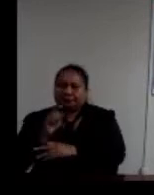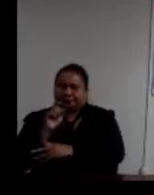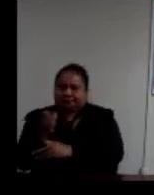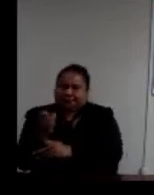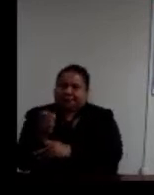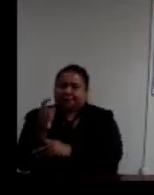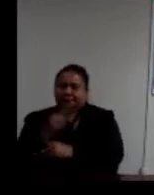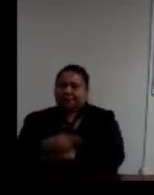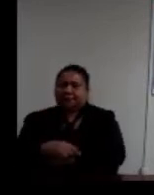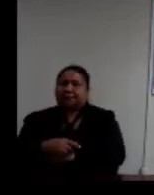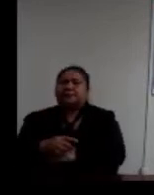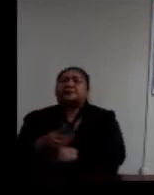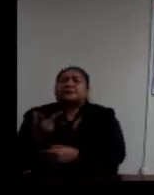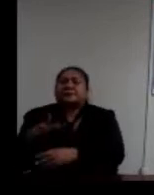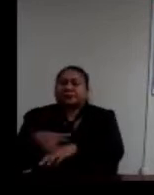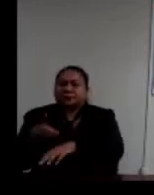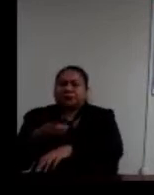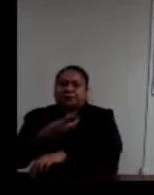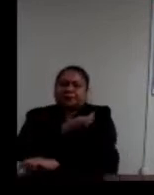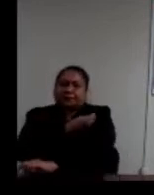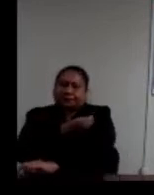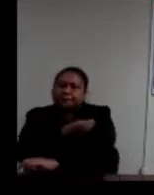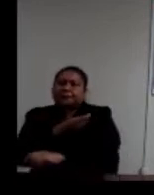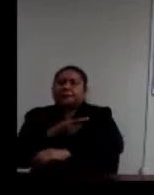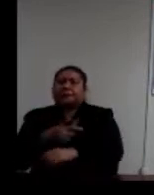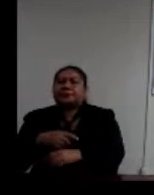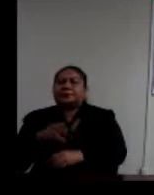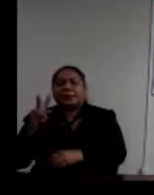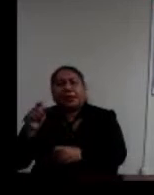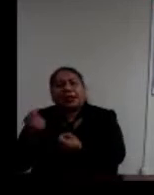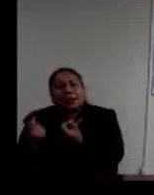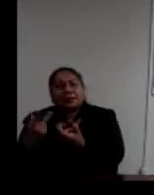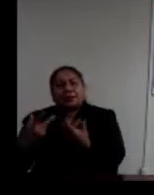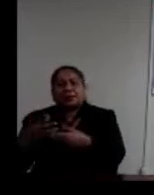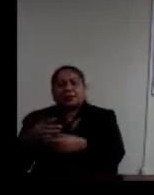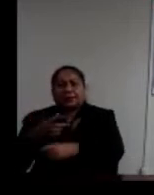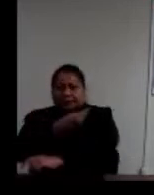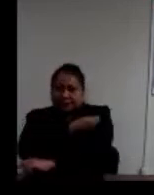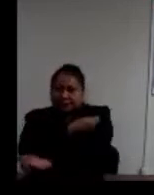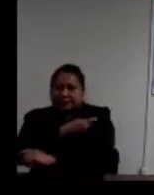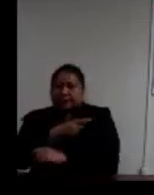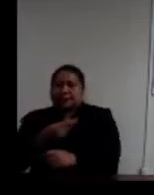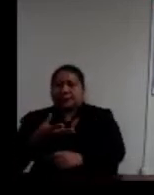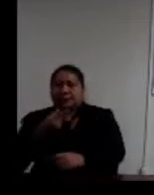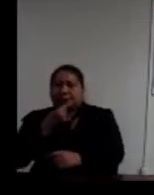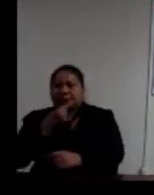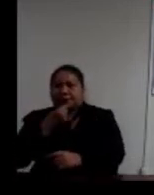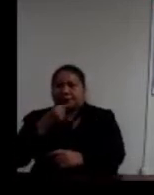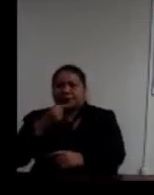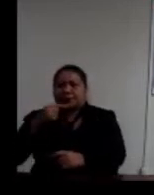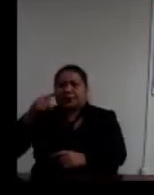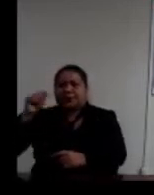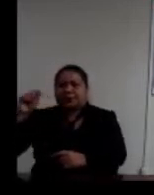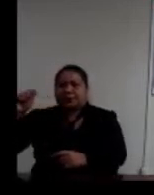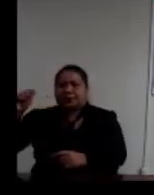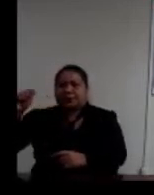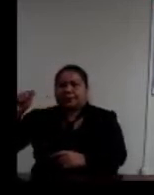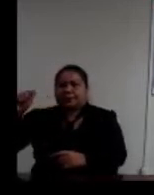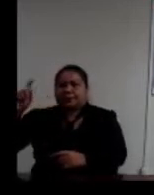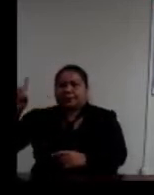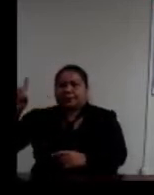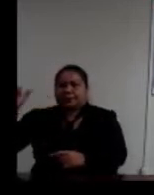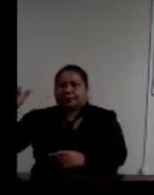preguntar. La cuestión de las vacunas, que si ciertas vacunas me predispone a la cuestión de que el niño tenga TDA. Entonces, la cuestión